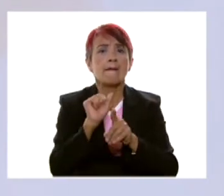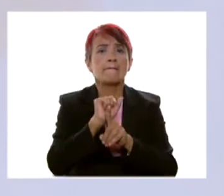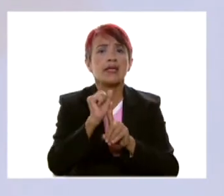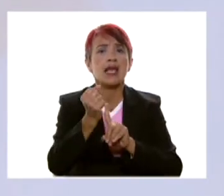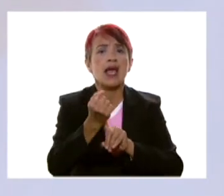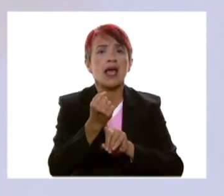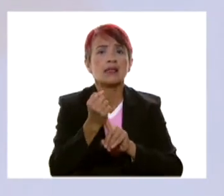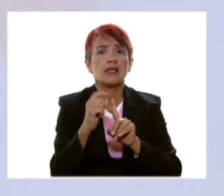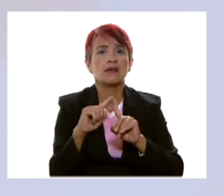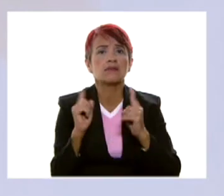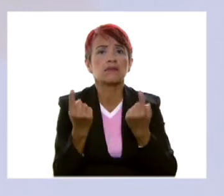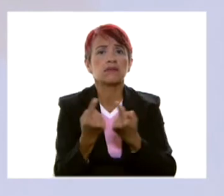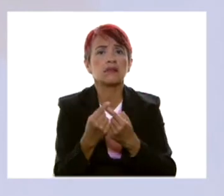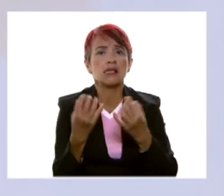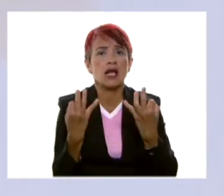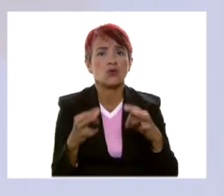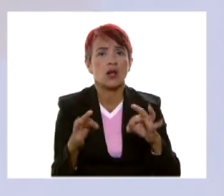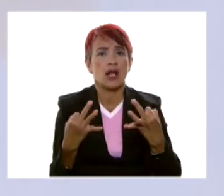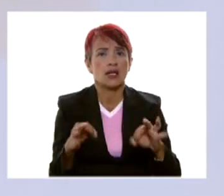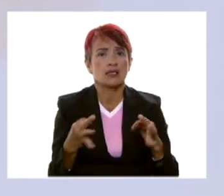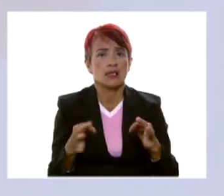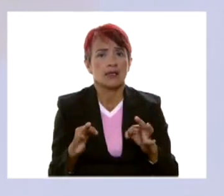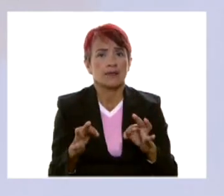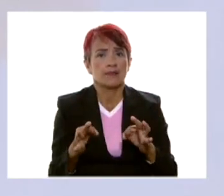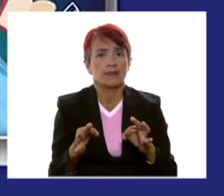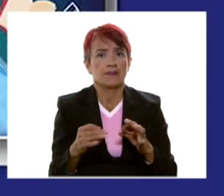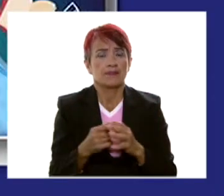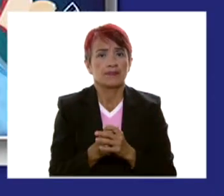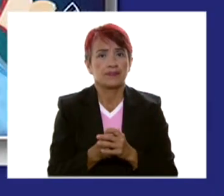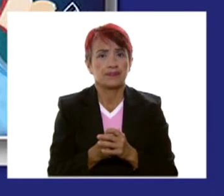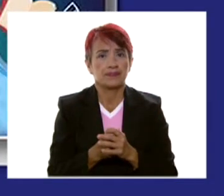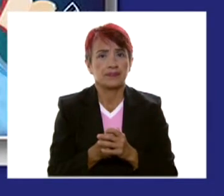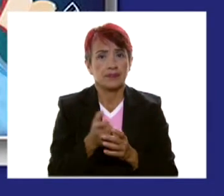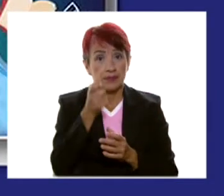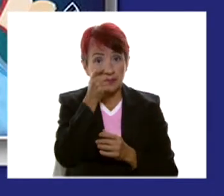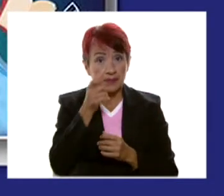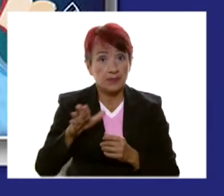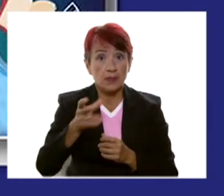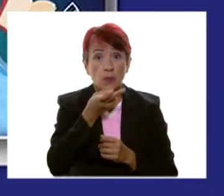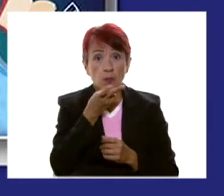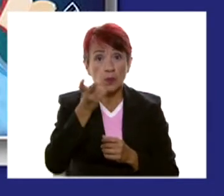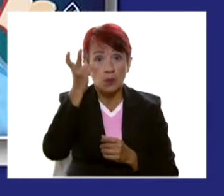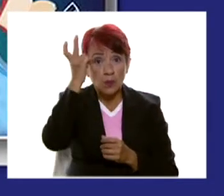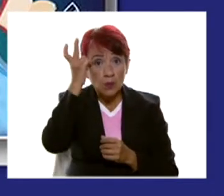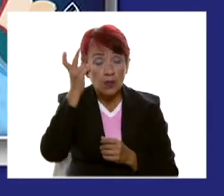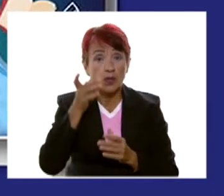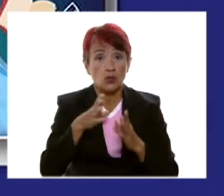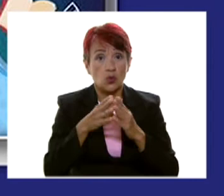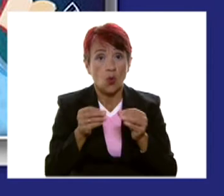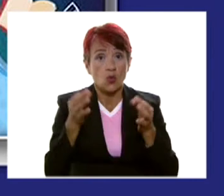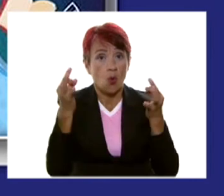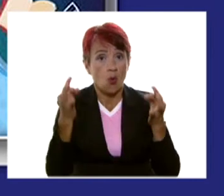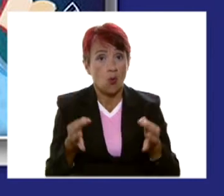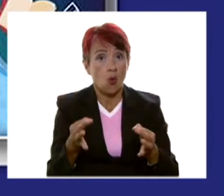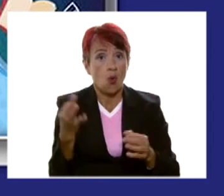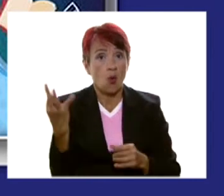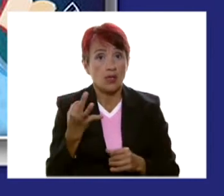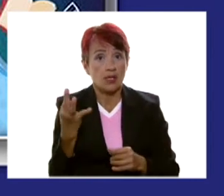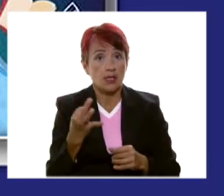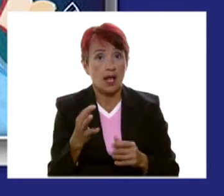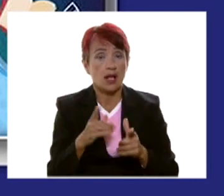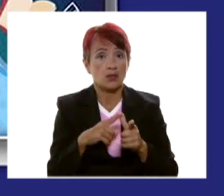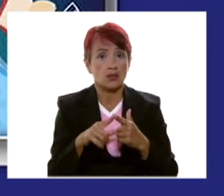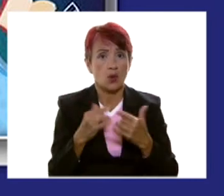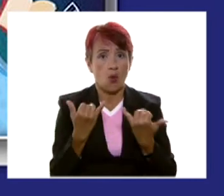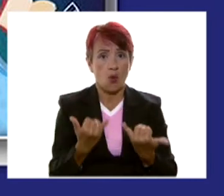rodea, de la naturaleza. La población indígena en Venezuela, o nuestros pueblos originarios, son grupos que en la